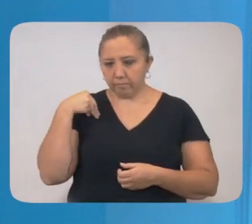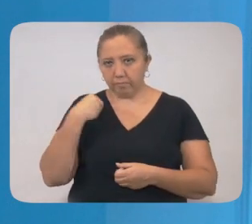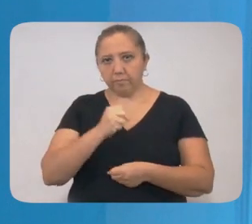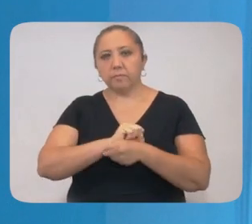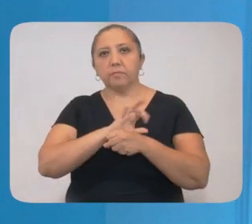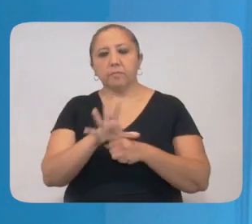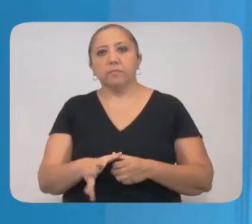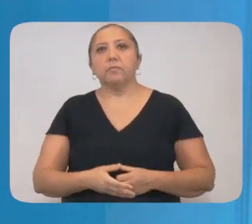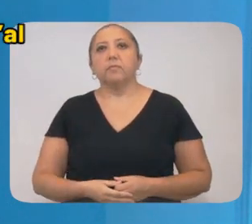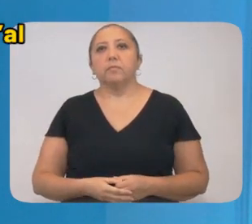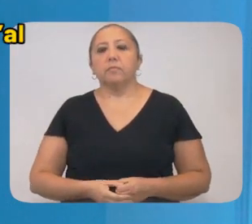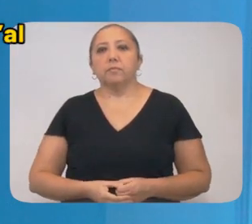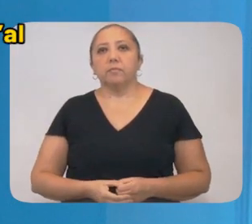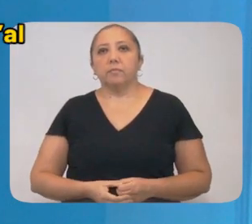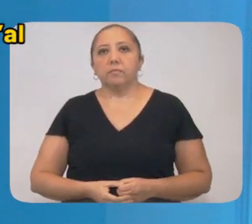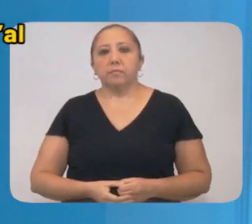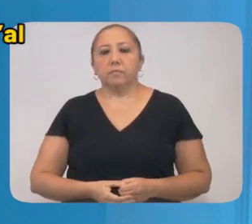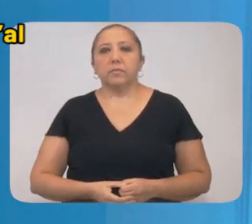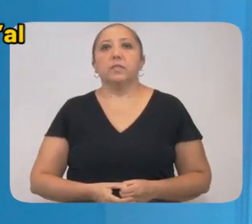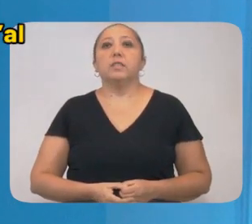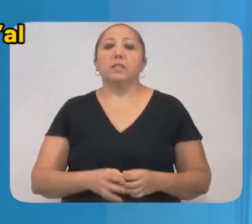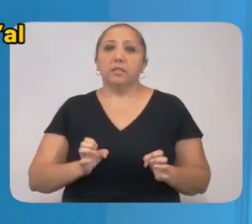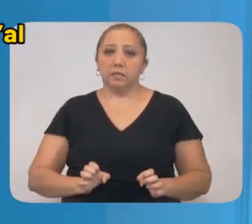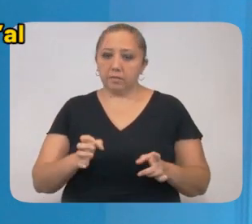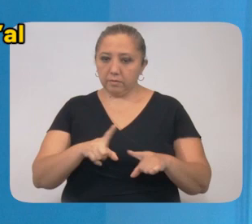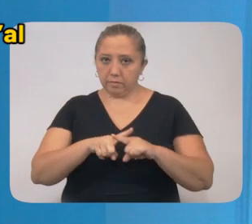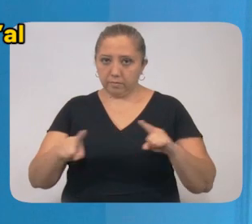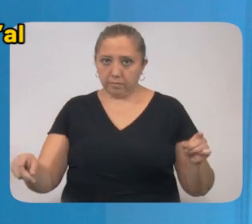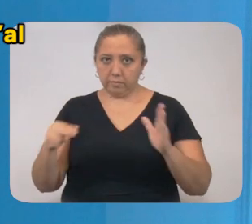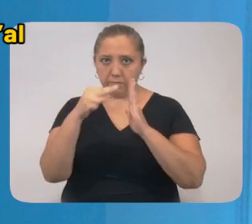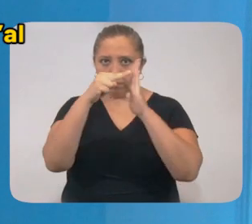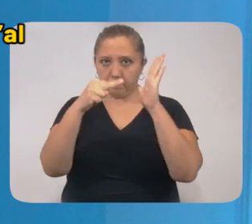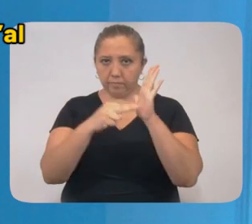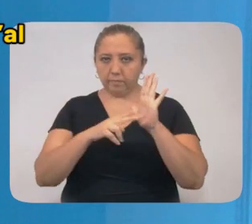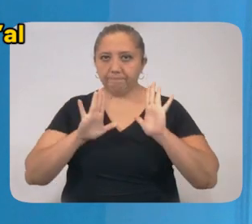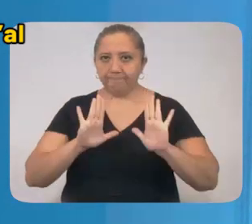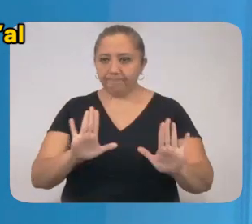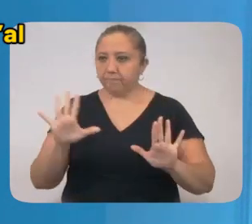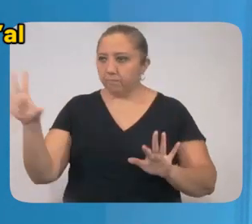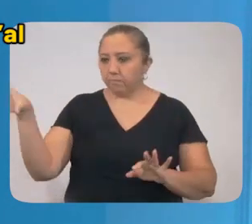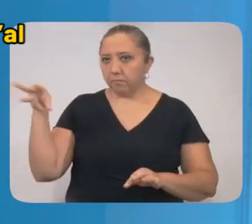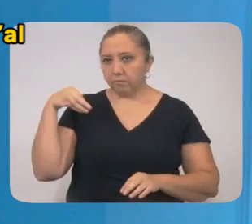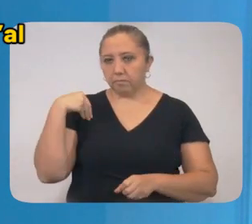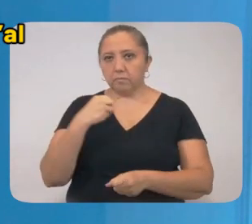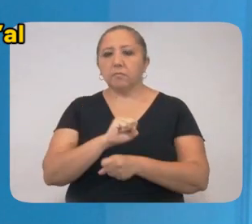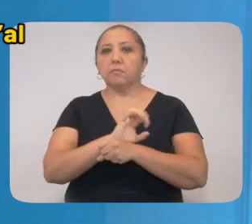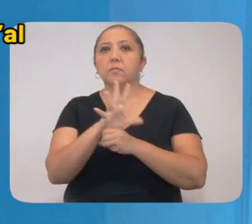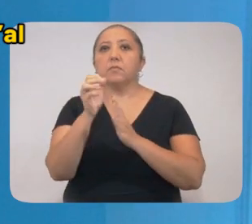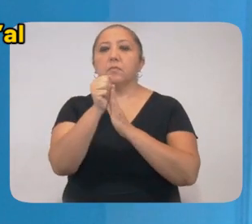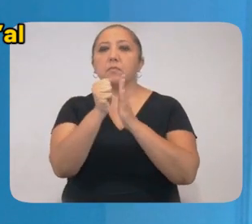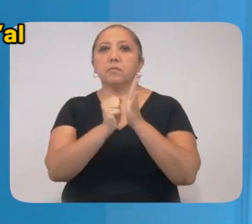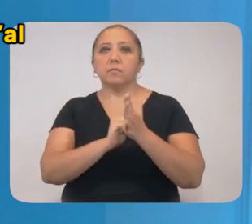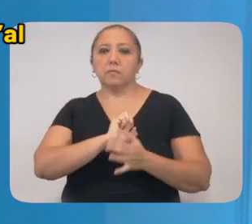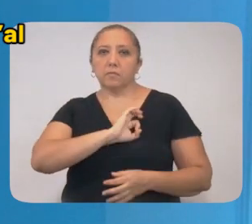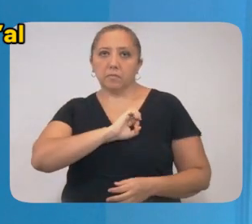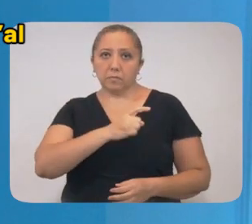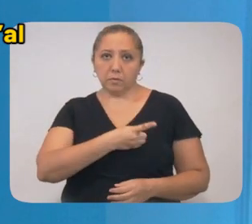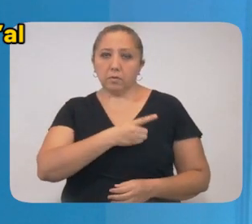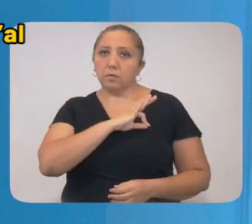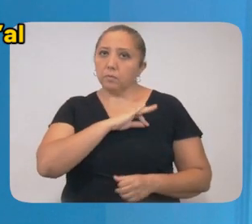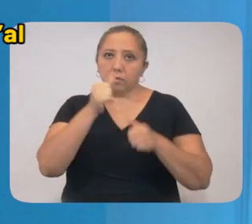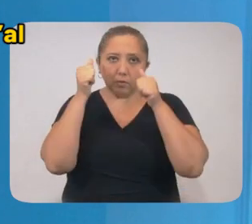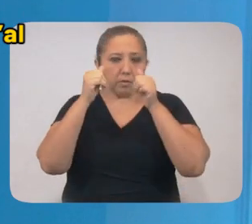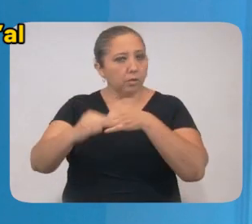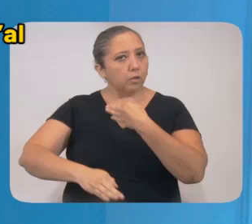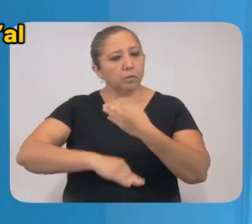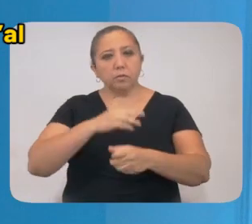por coronavirus. Se han establecido diversas medidas para frenar el avance del coronavirus y el sistema de salud pueda atender a